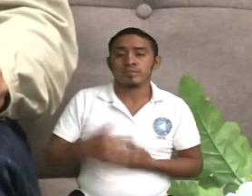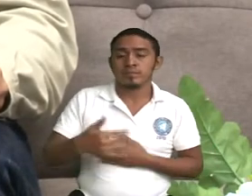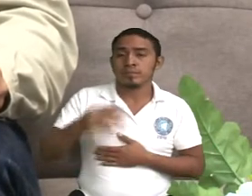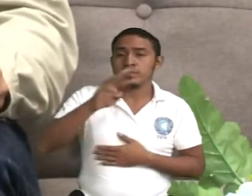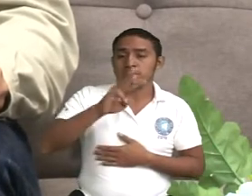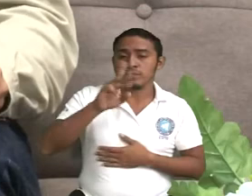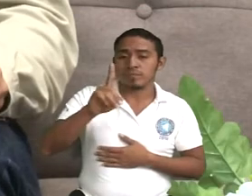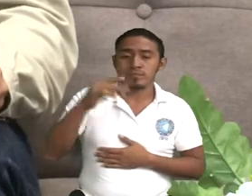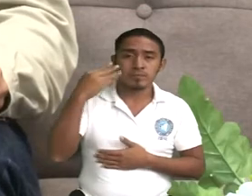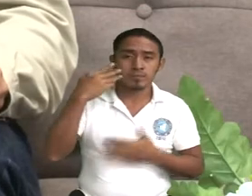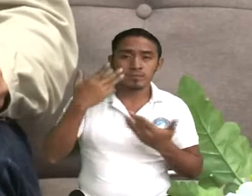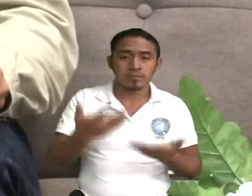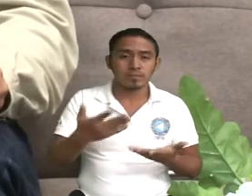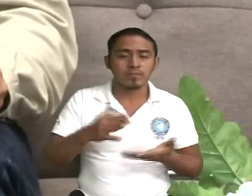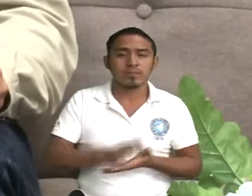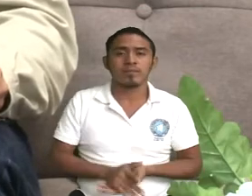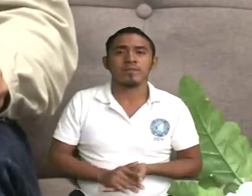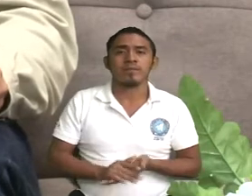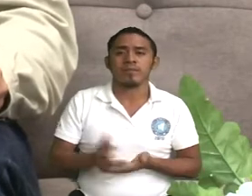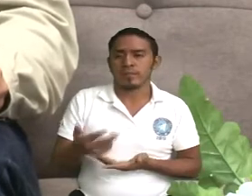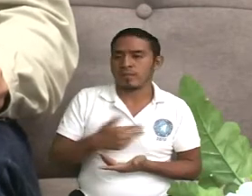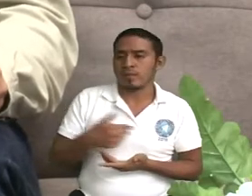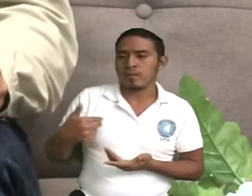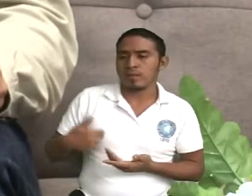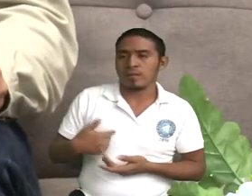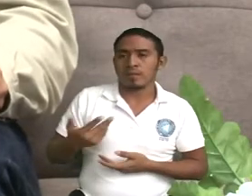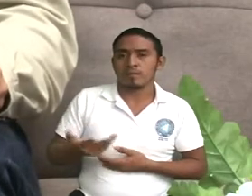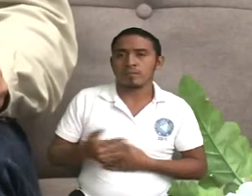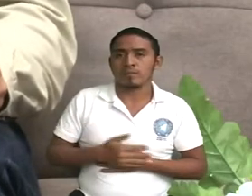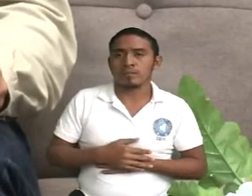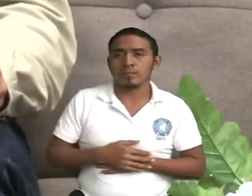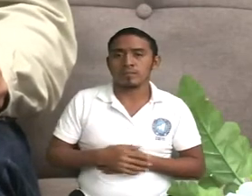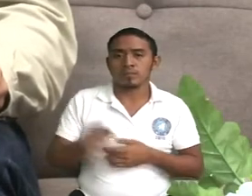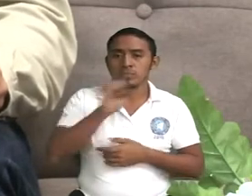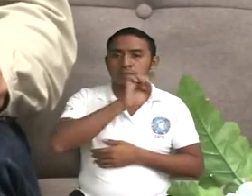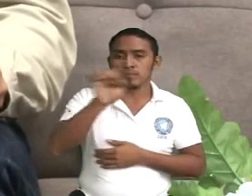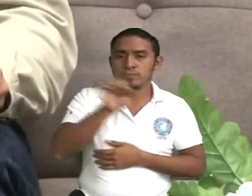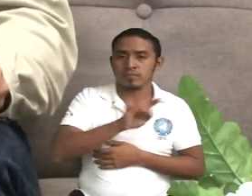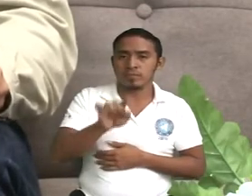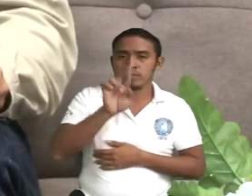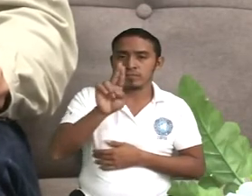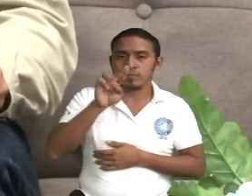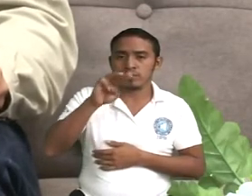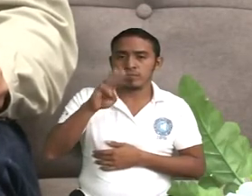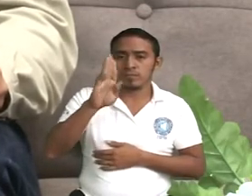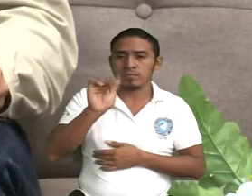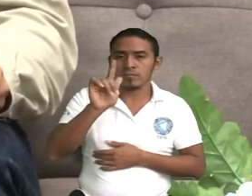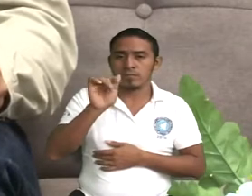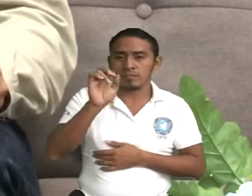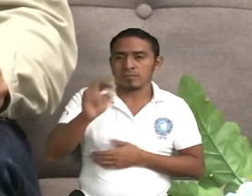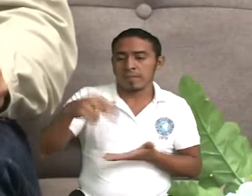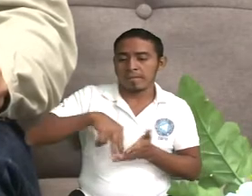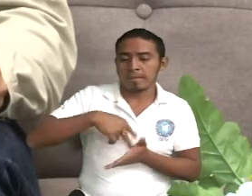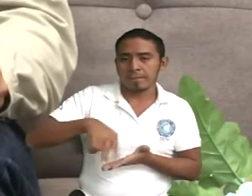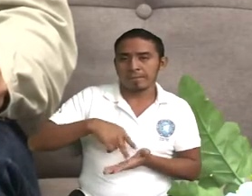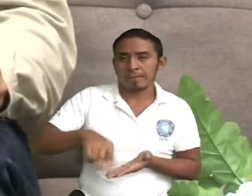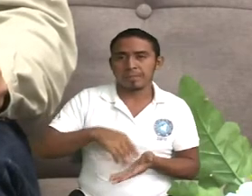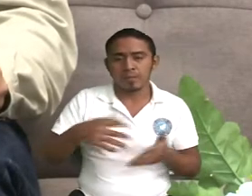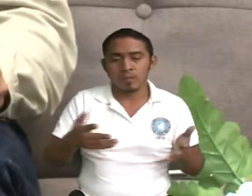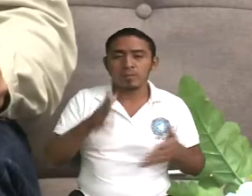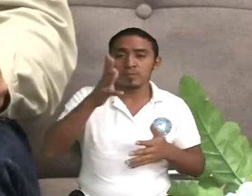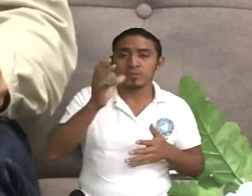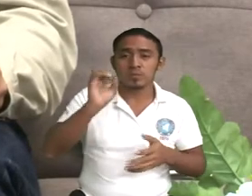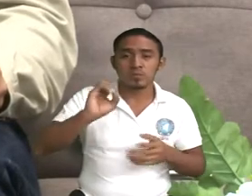31 de mayo estamos organizando un zumbatón, okay, con madres, con 50